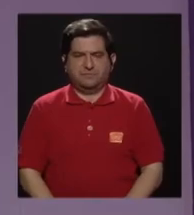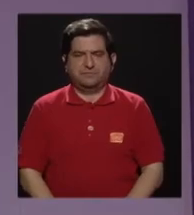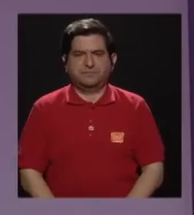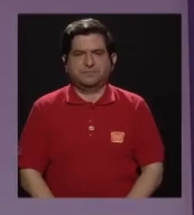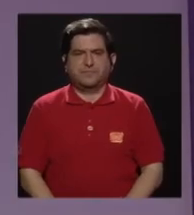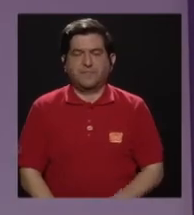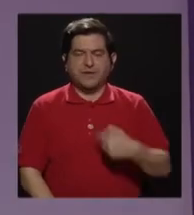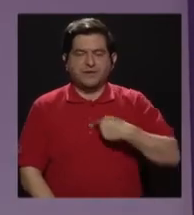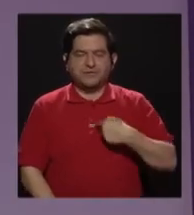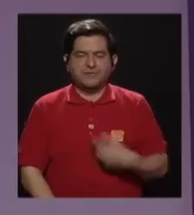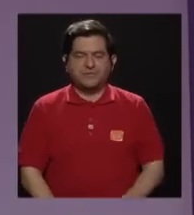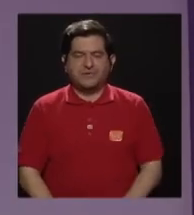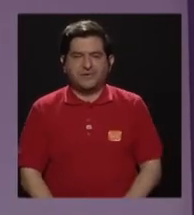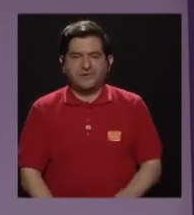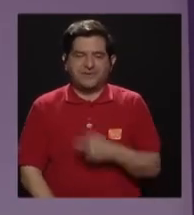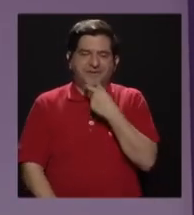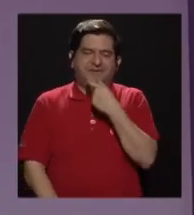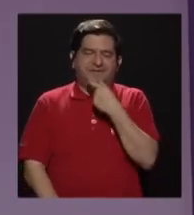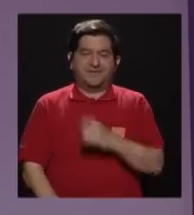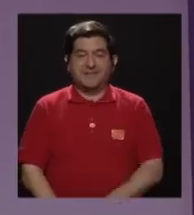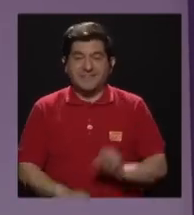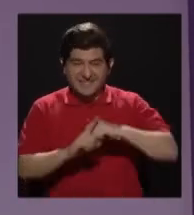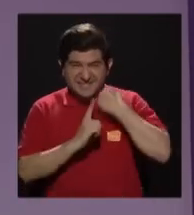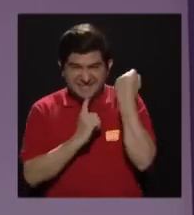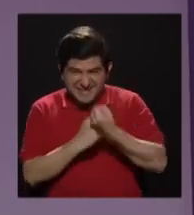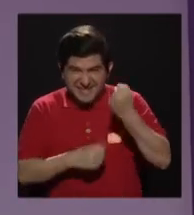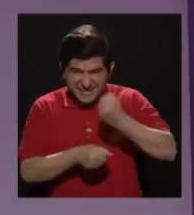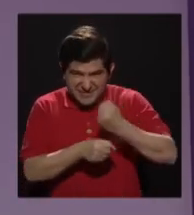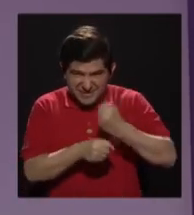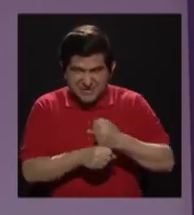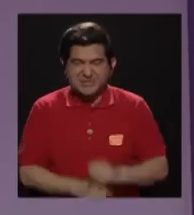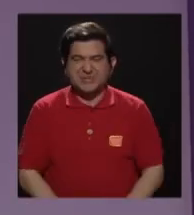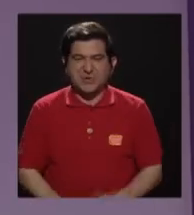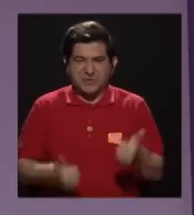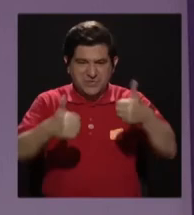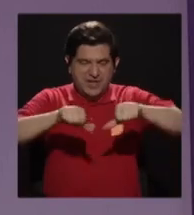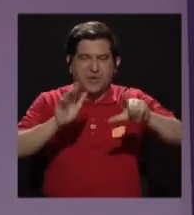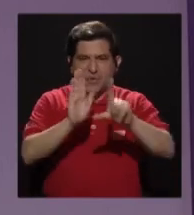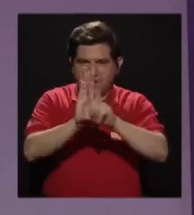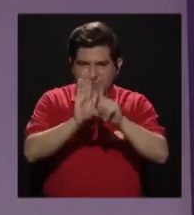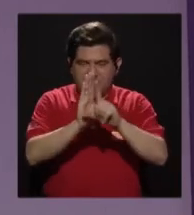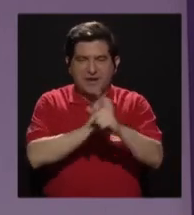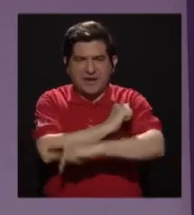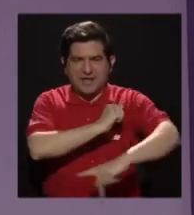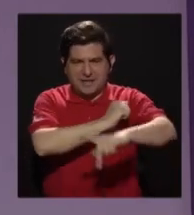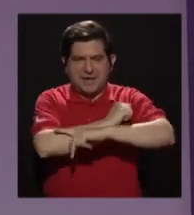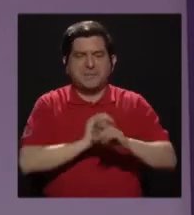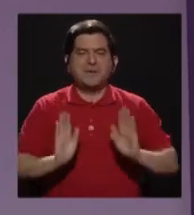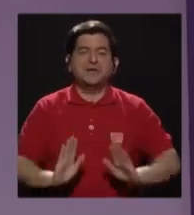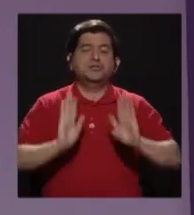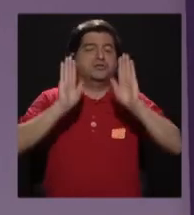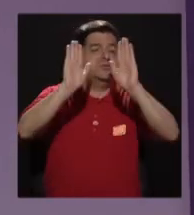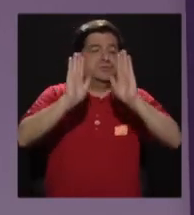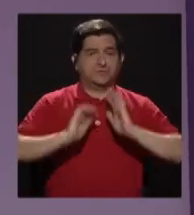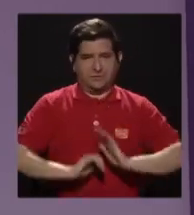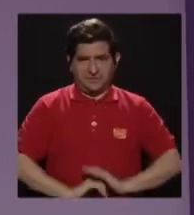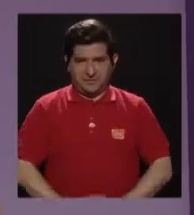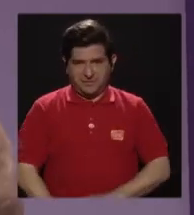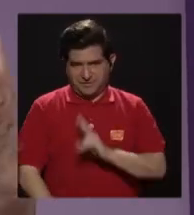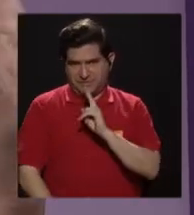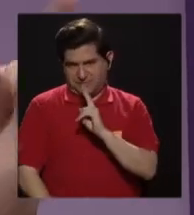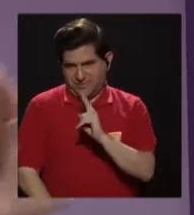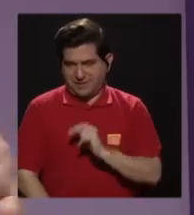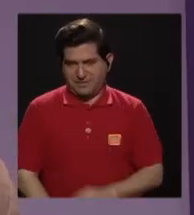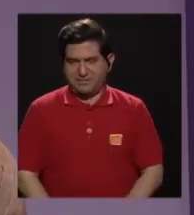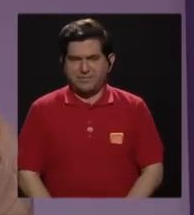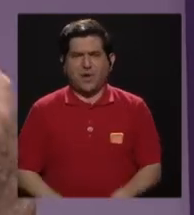Me sonrío porque condiciones laborales a nivel legislativo y a nivel del país son súper excelentes, ¿verdad?